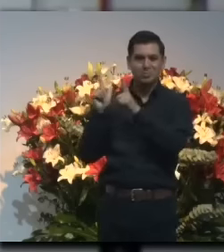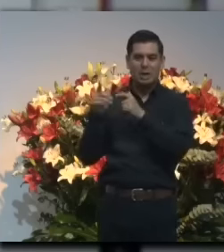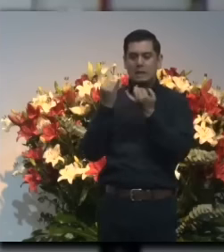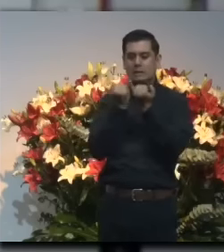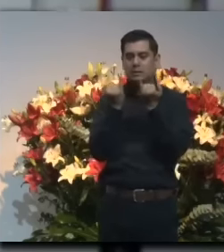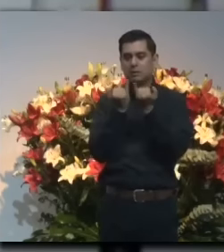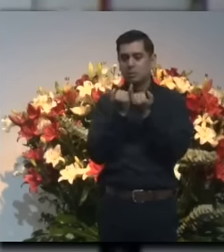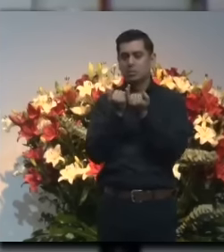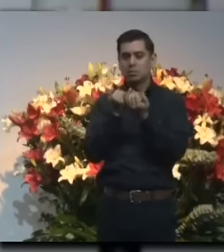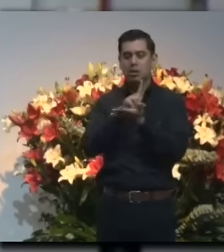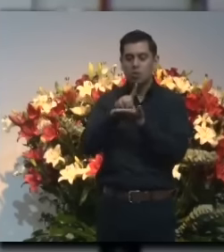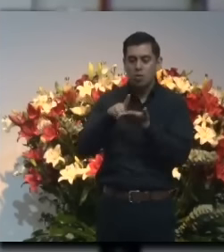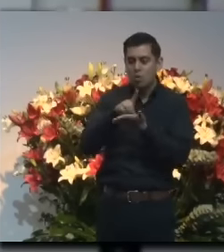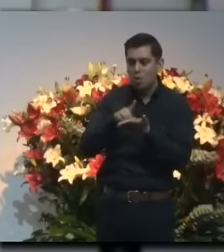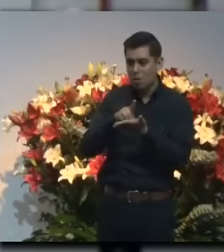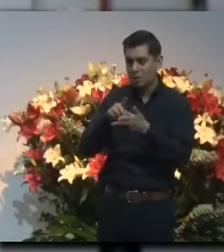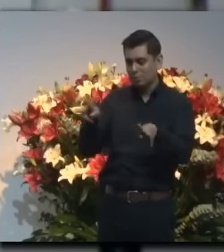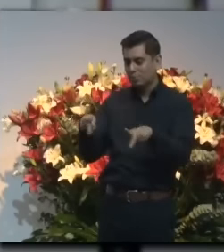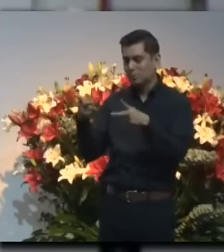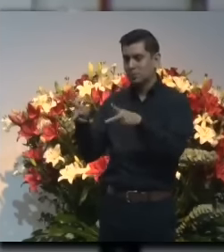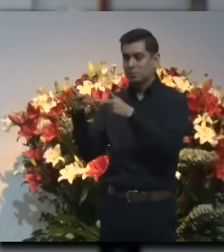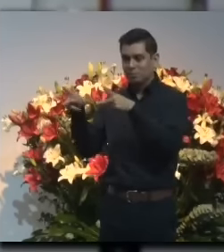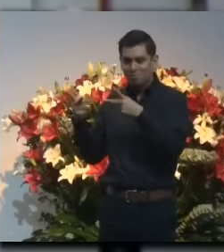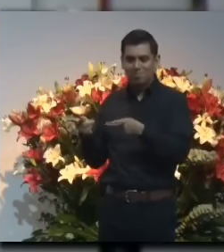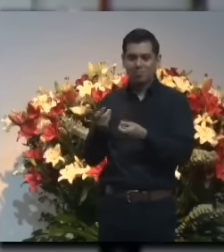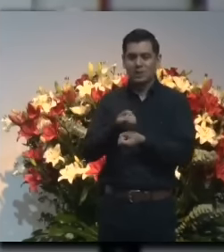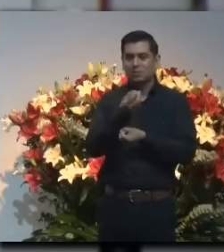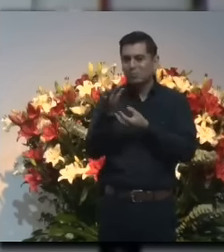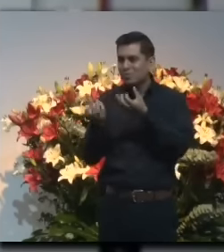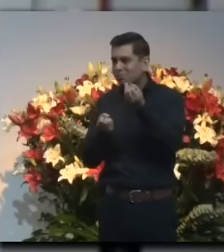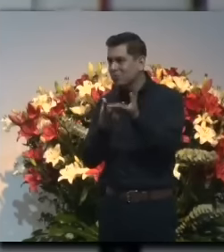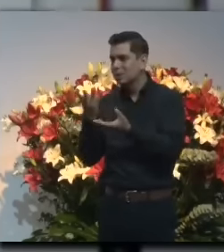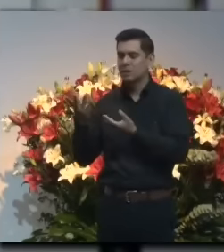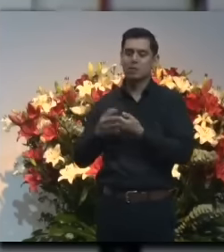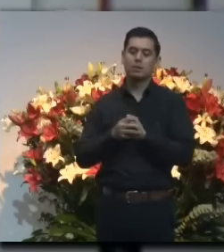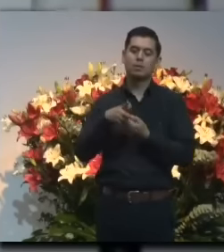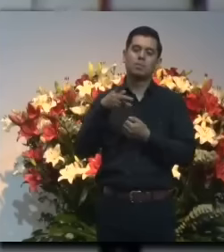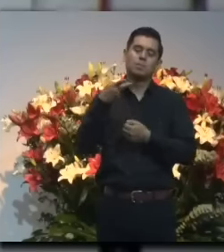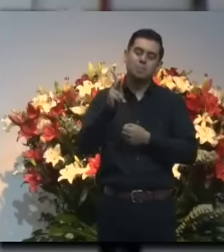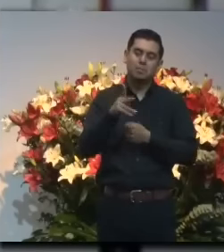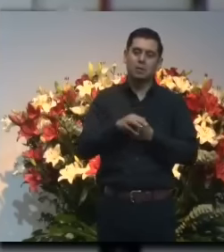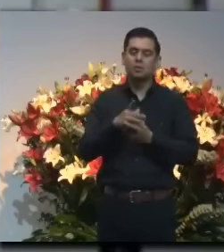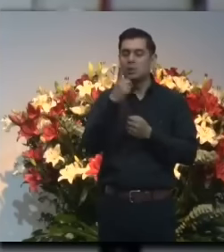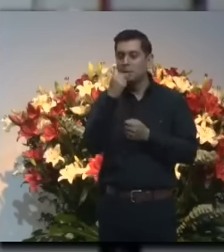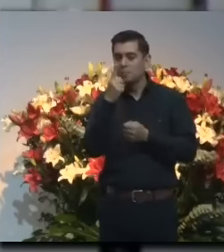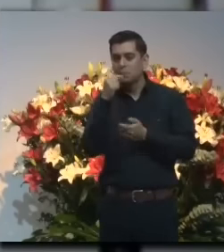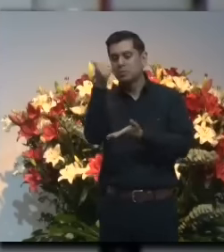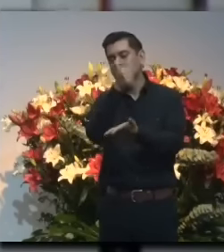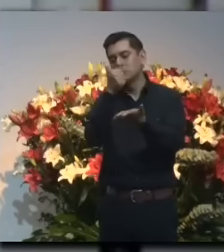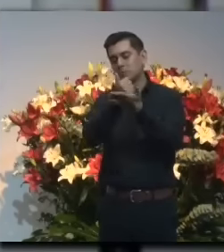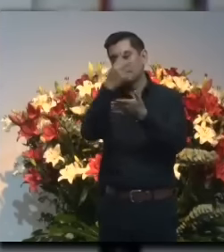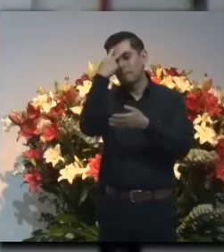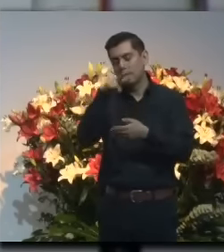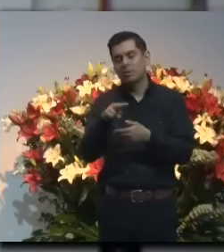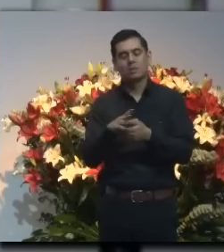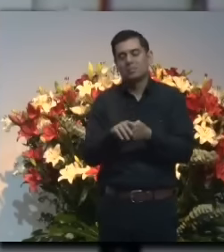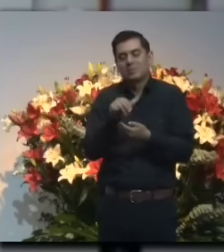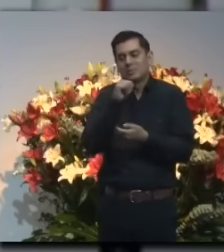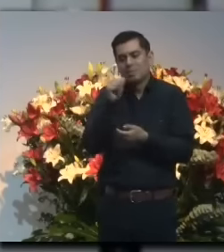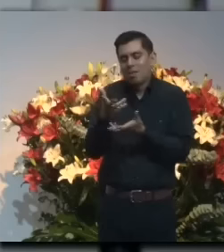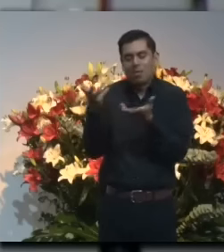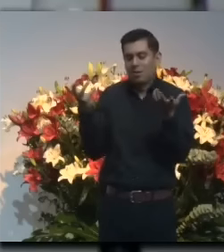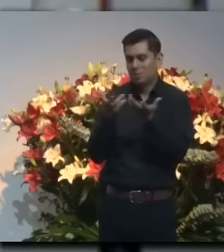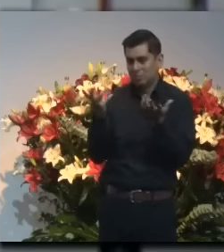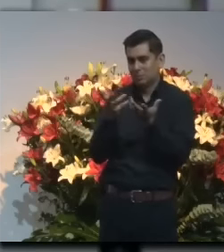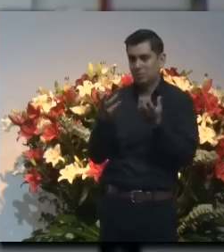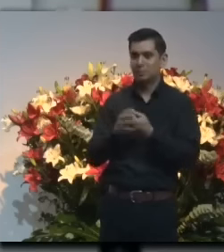de narcomenudeo. Y pues la verdad es que la policía de la Ciudad de México no actuaba. Los delegados,